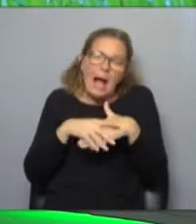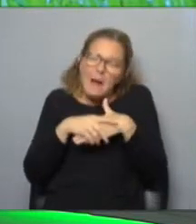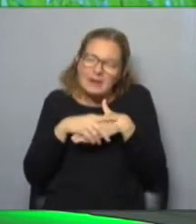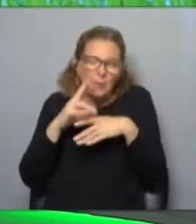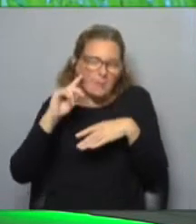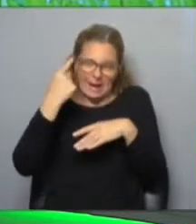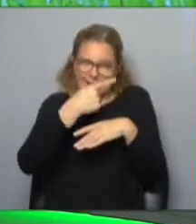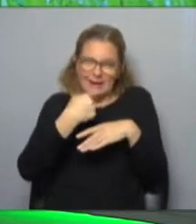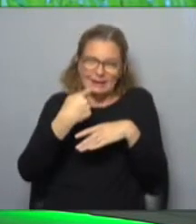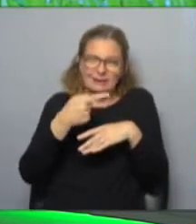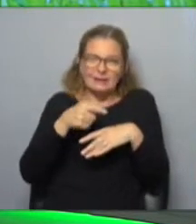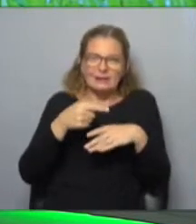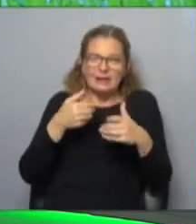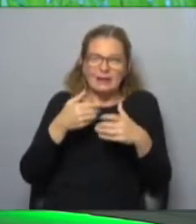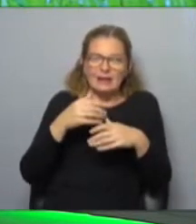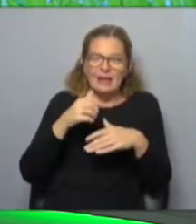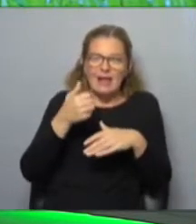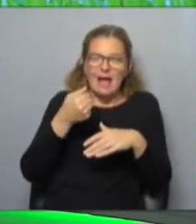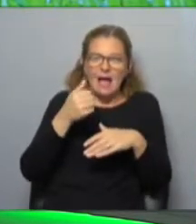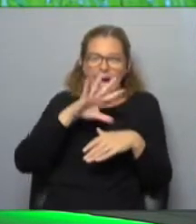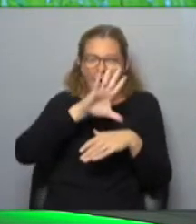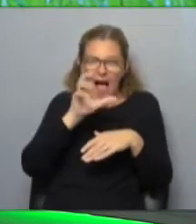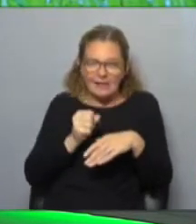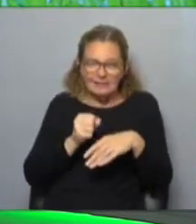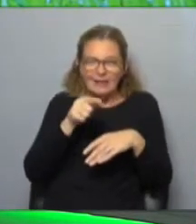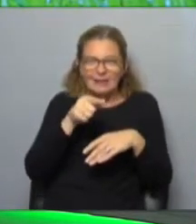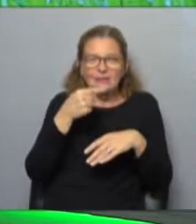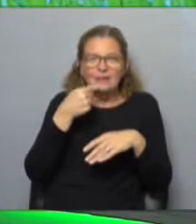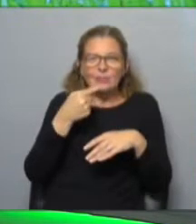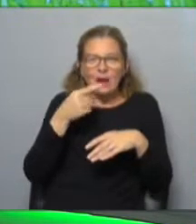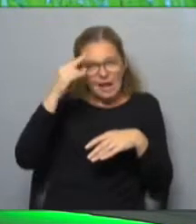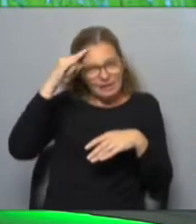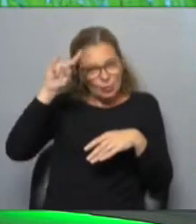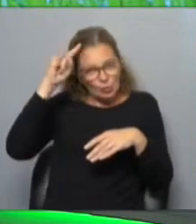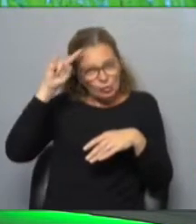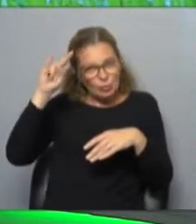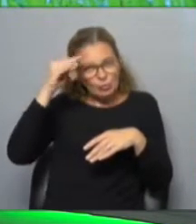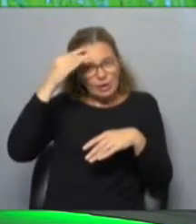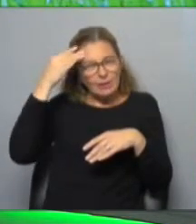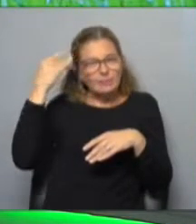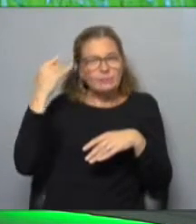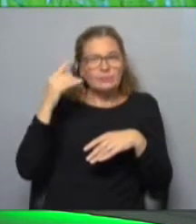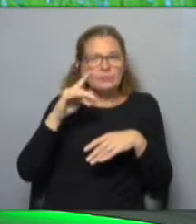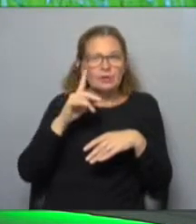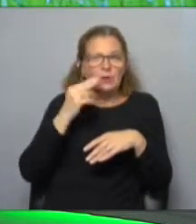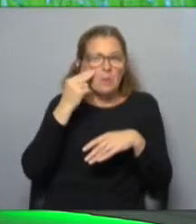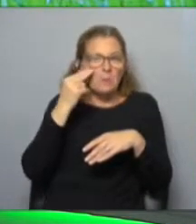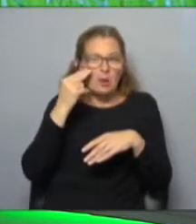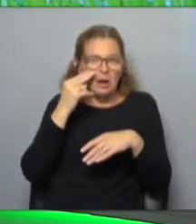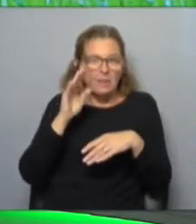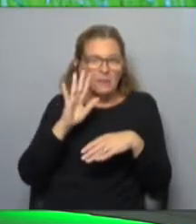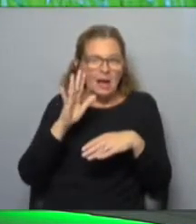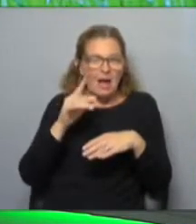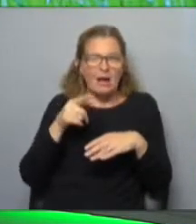apariencia, que es originario de Asia, que es perjudicial para la agricultura especialmente, es decir, no tiene afectación a